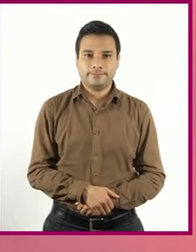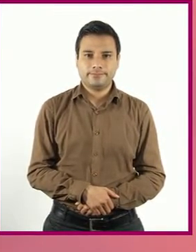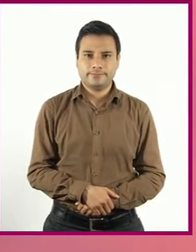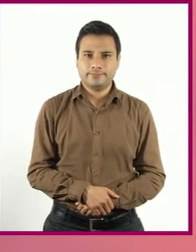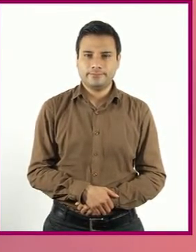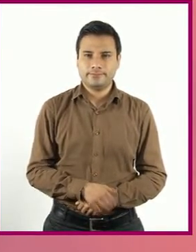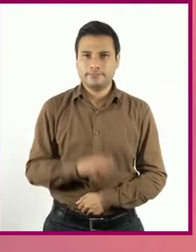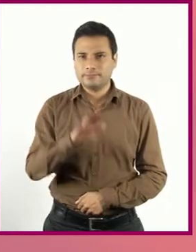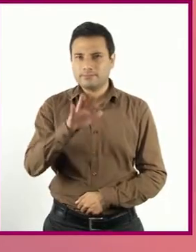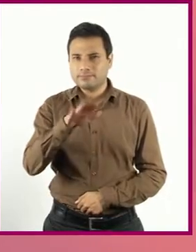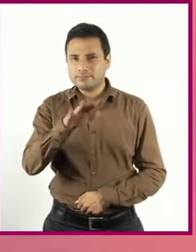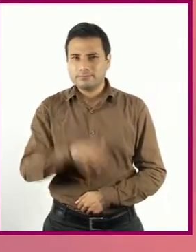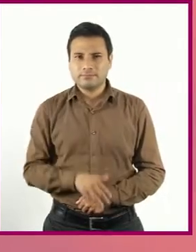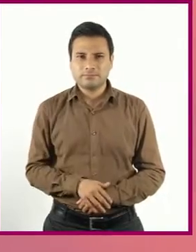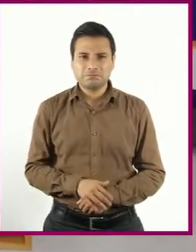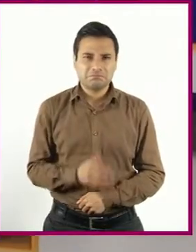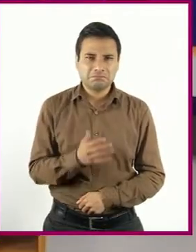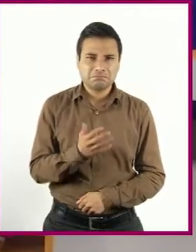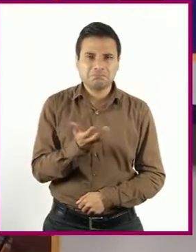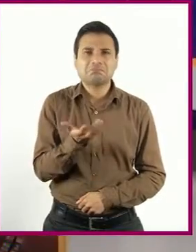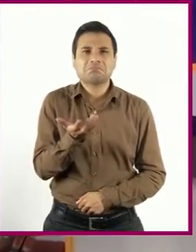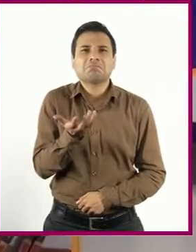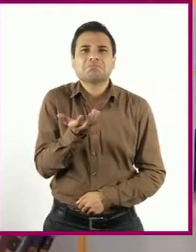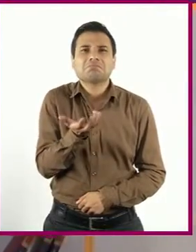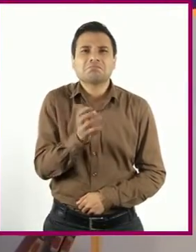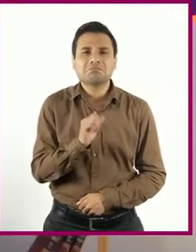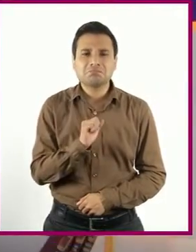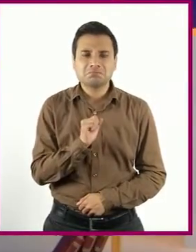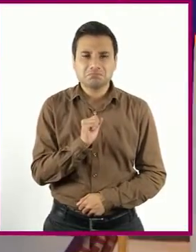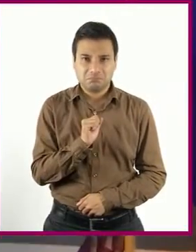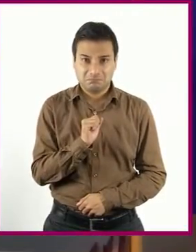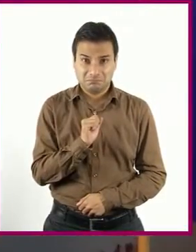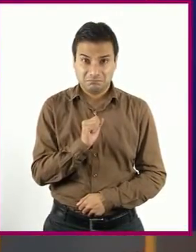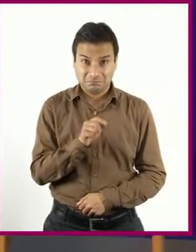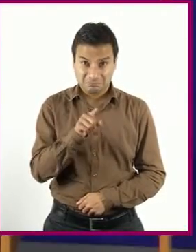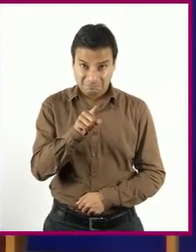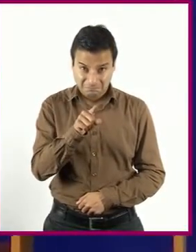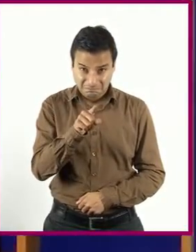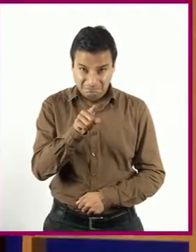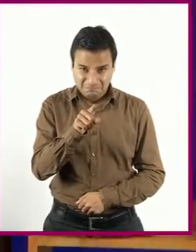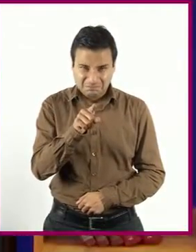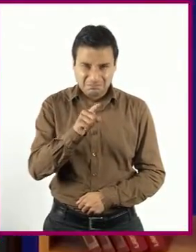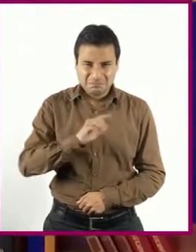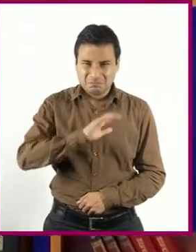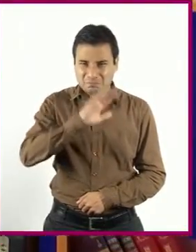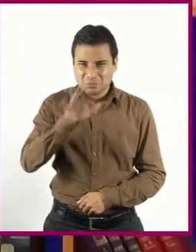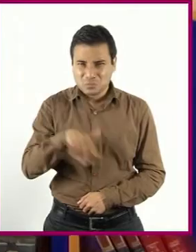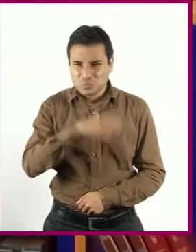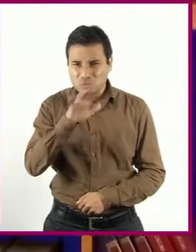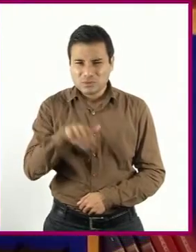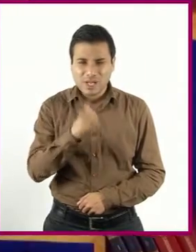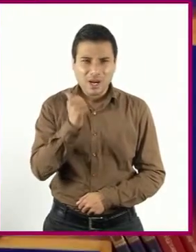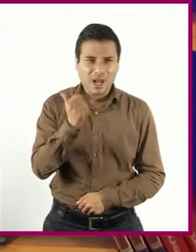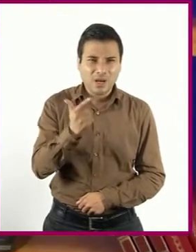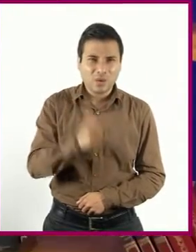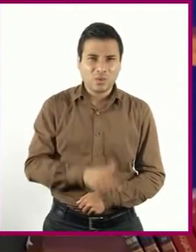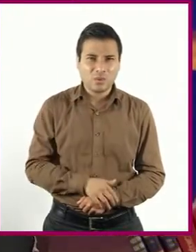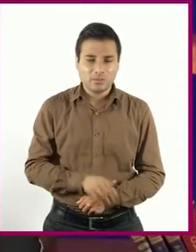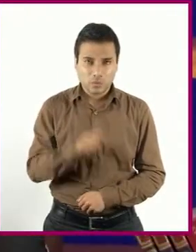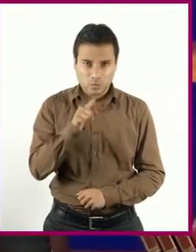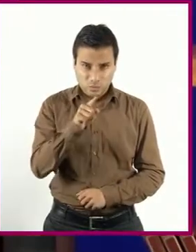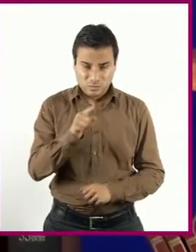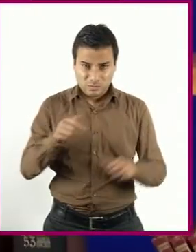Daniel, ¿qué estás leyendo? Parece que estás buscando algo en especial, pero también te veo